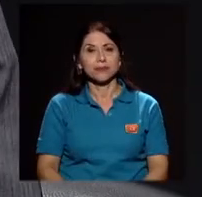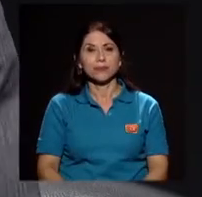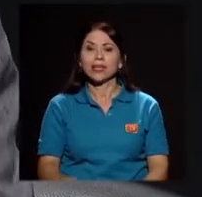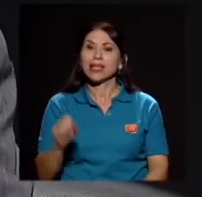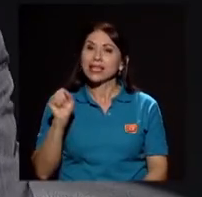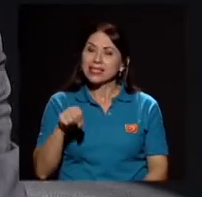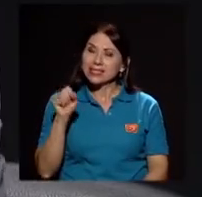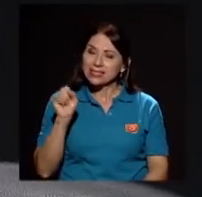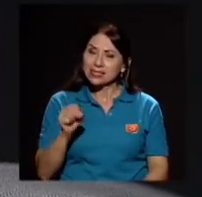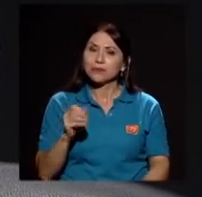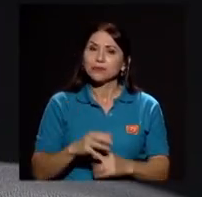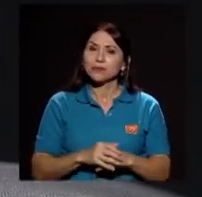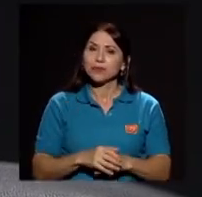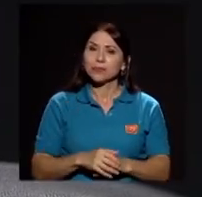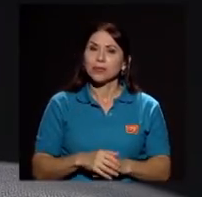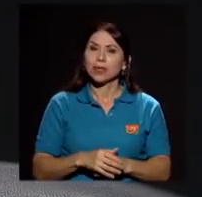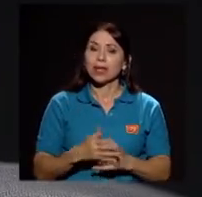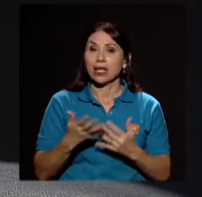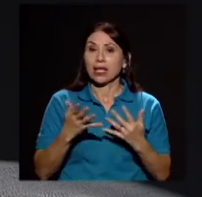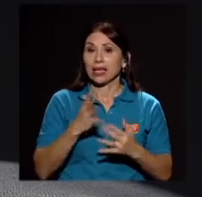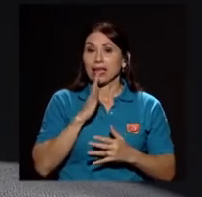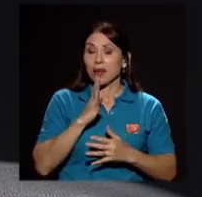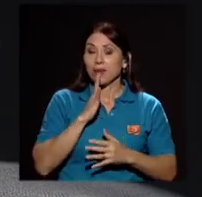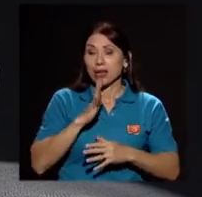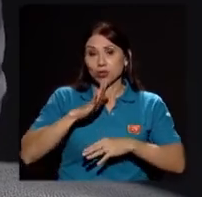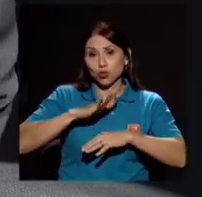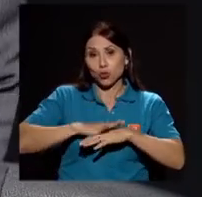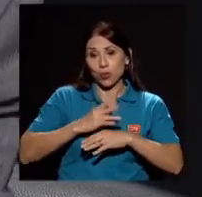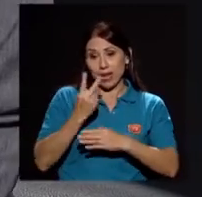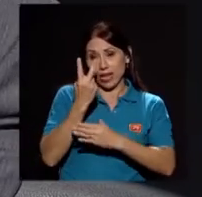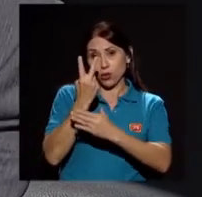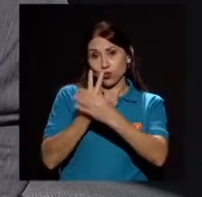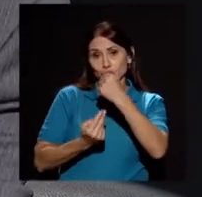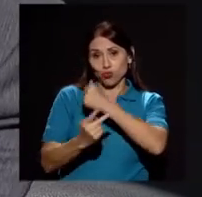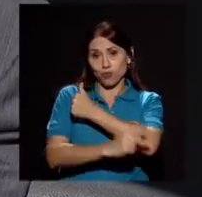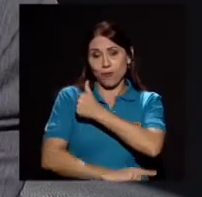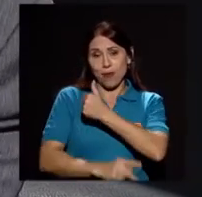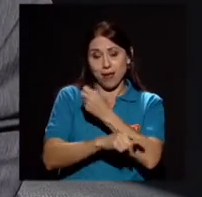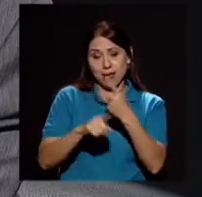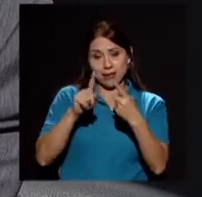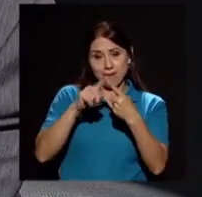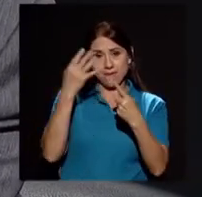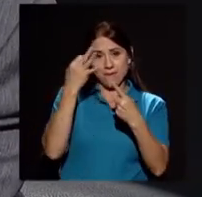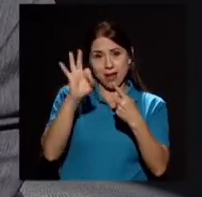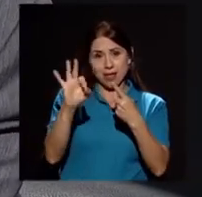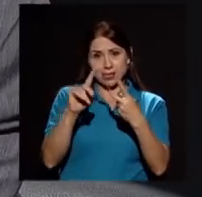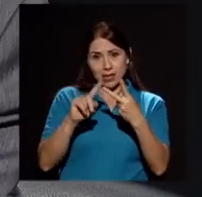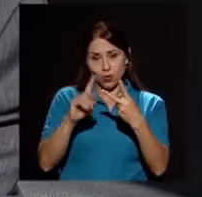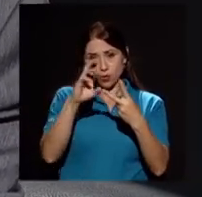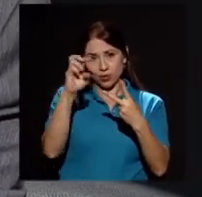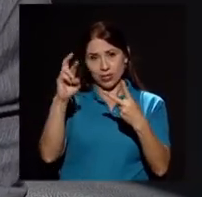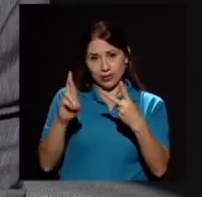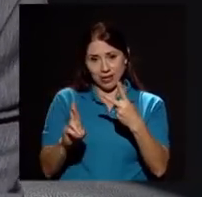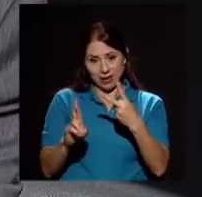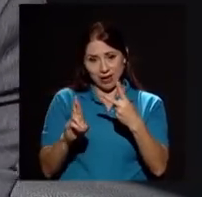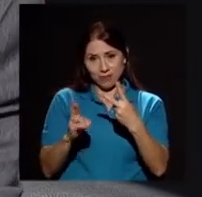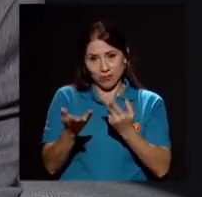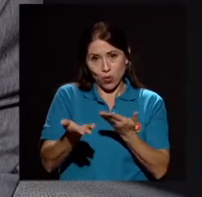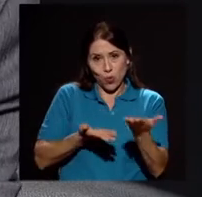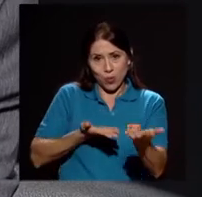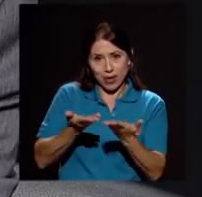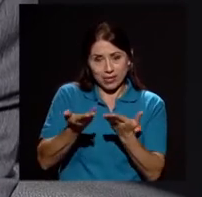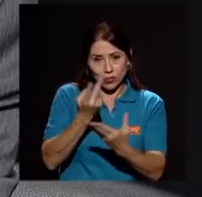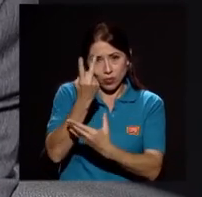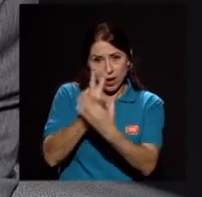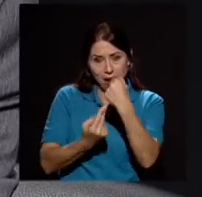sobre nuestra cooperación bilateral entre entre función y costa rica en primer